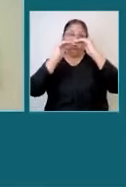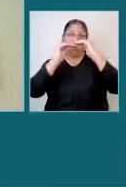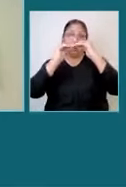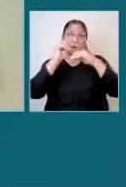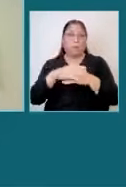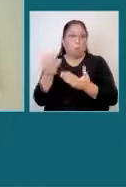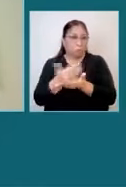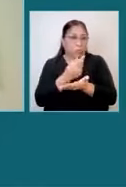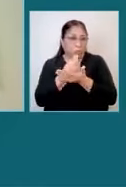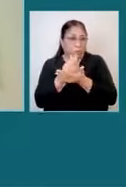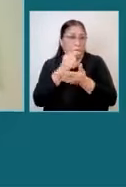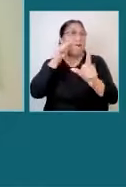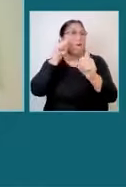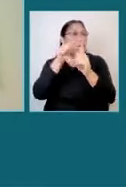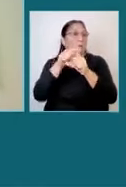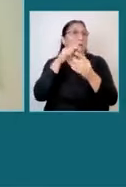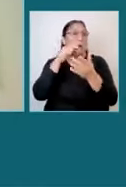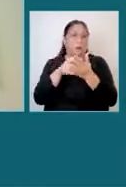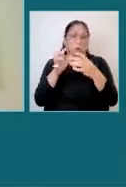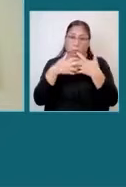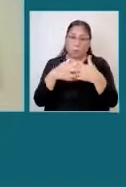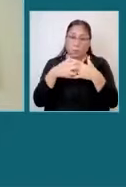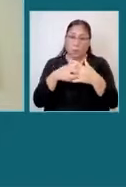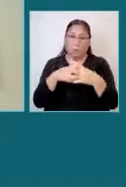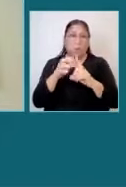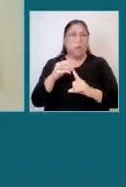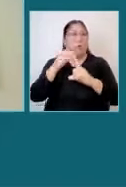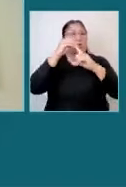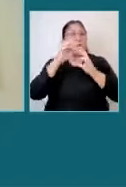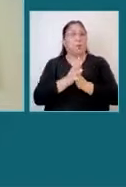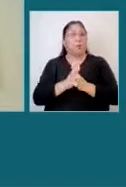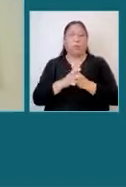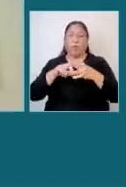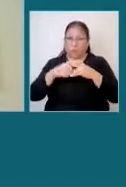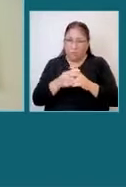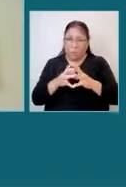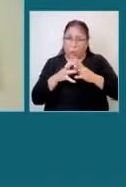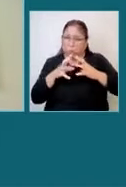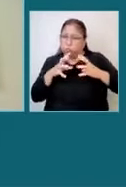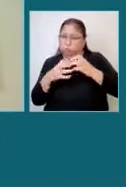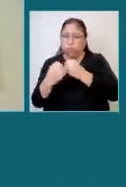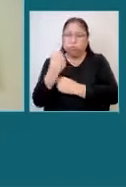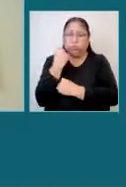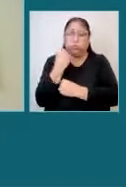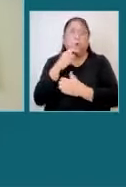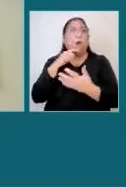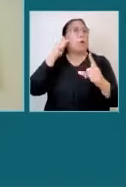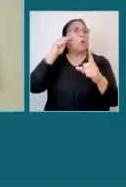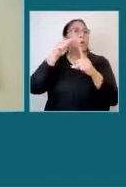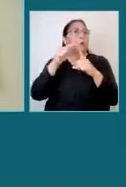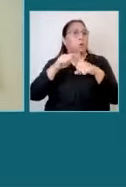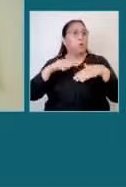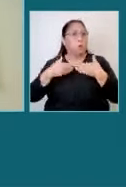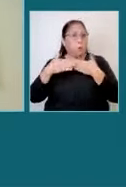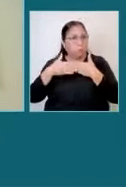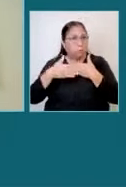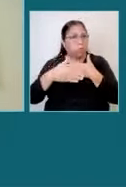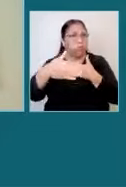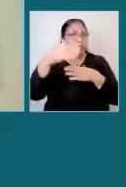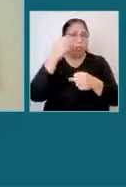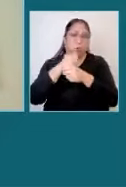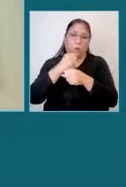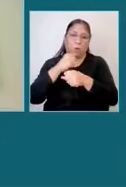ya identificada para este tipo de emprendimientos, sobre todo en la etapa de crecimiento y consolidación, con el objetivo de que puedan seguir desarrollándose en beneficio